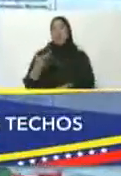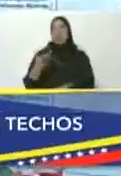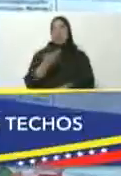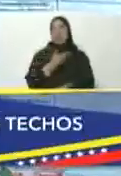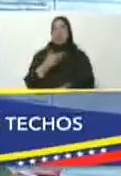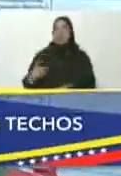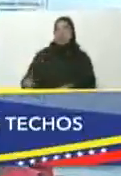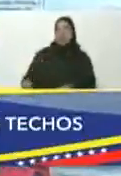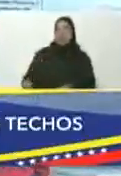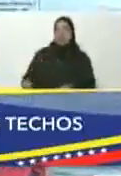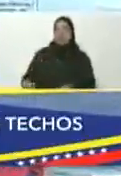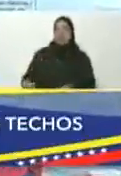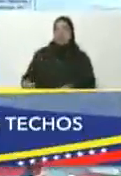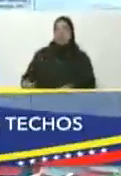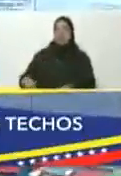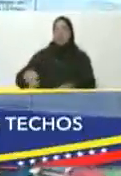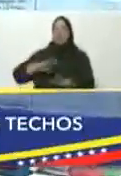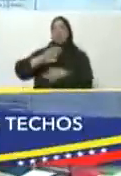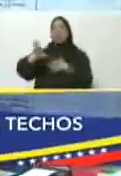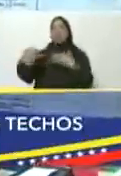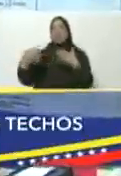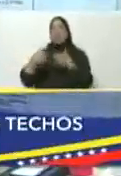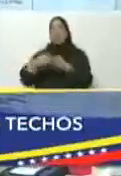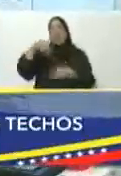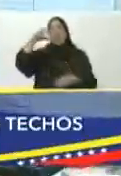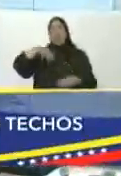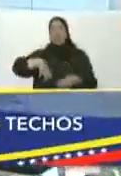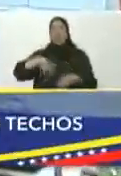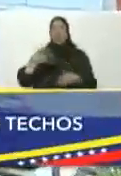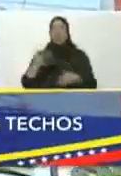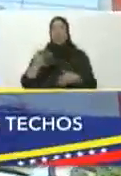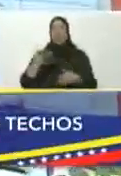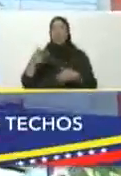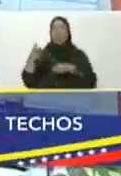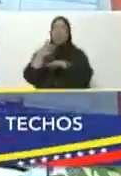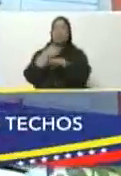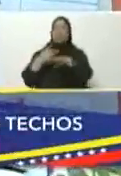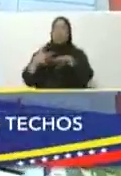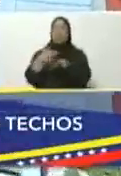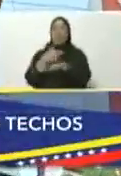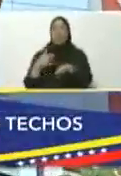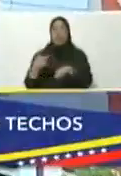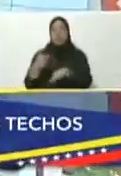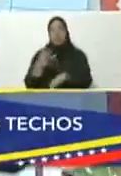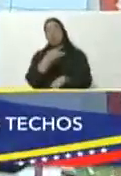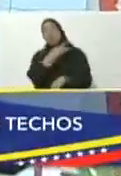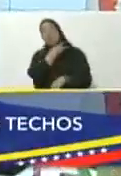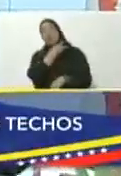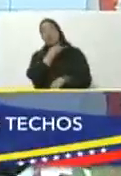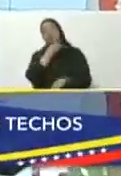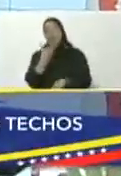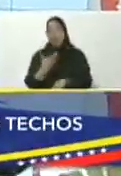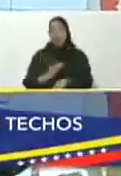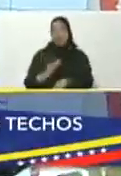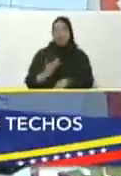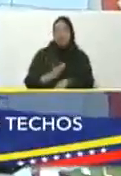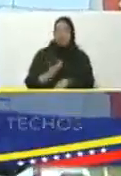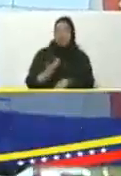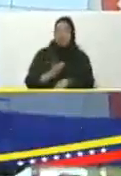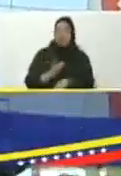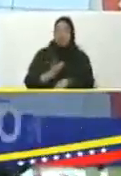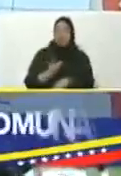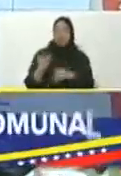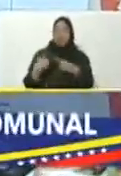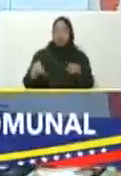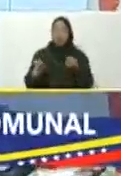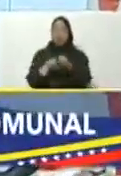presidente, en todo el estado, un gobernador como Rafael Lacaba, un alcalde como Julio Fuenmayor, siguiendo la línea